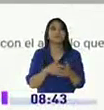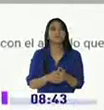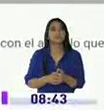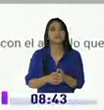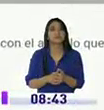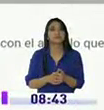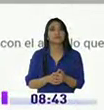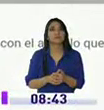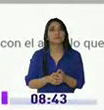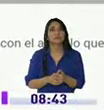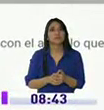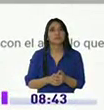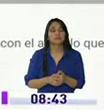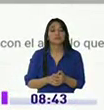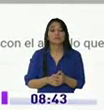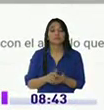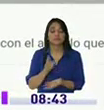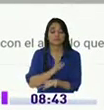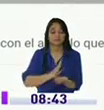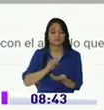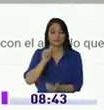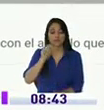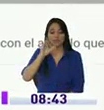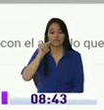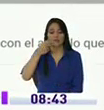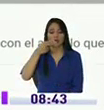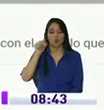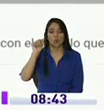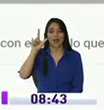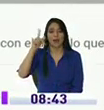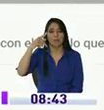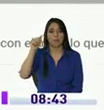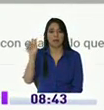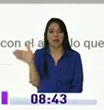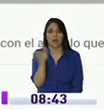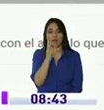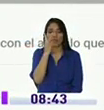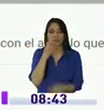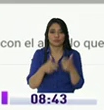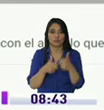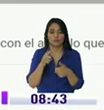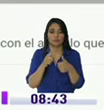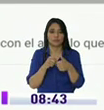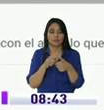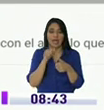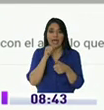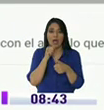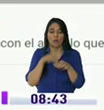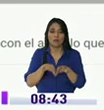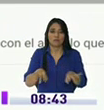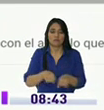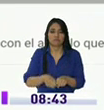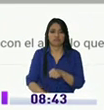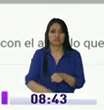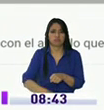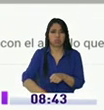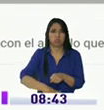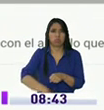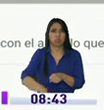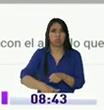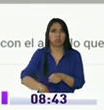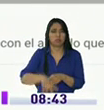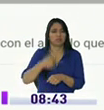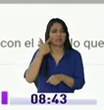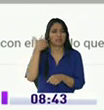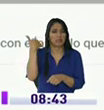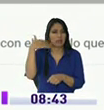Ibero, aquí en la ciudad de Atahualpa, en la Cosme Osorio Gonzalo Cabezas, hay dos problemas. El primero, la fuga de agua, que existe hace un buen